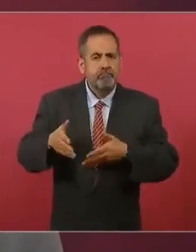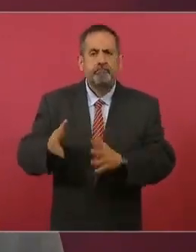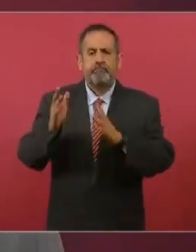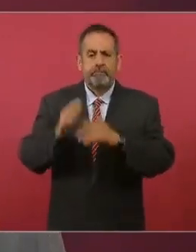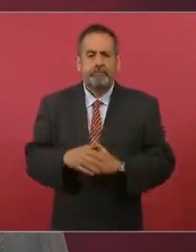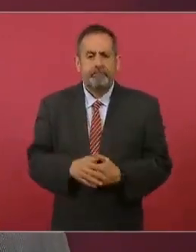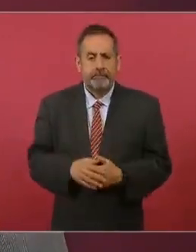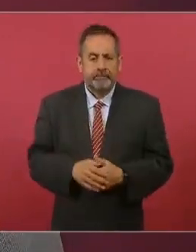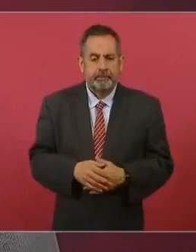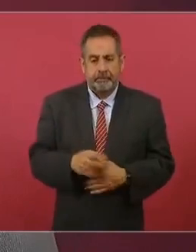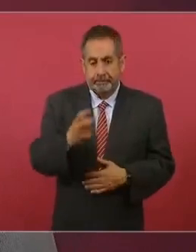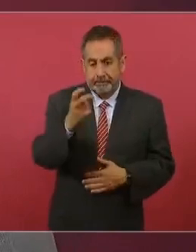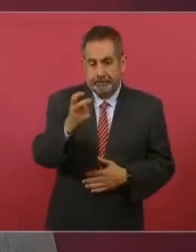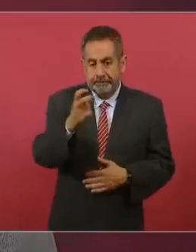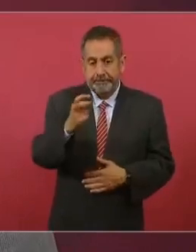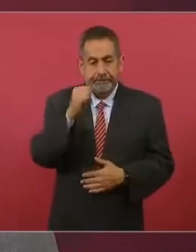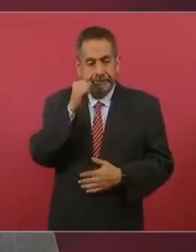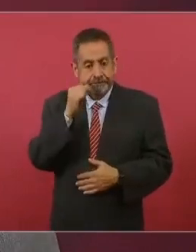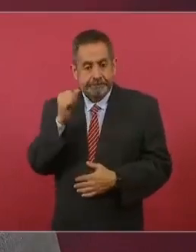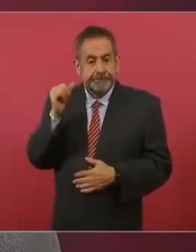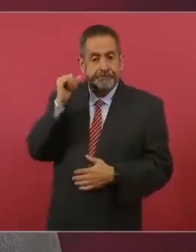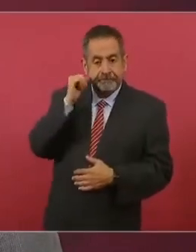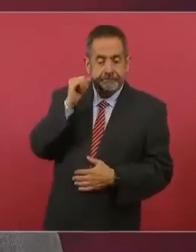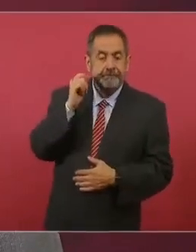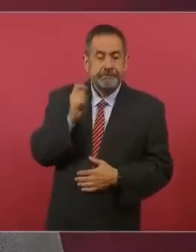Entonces, por eso ayer